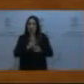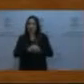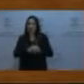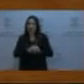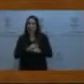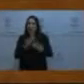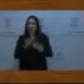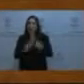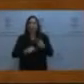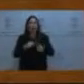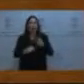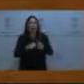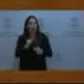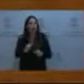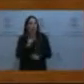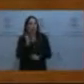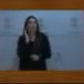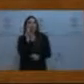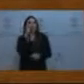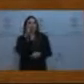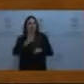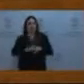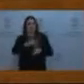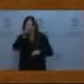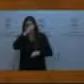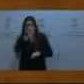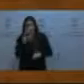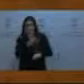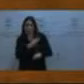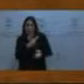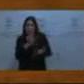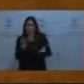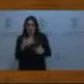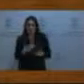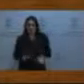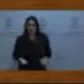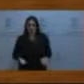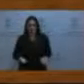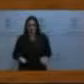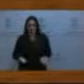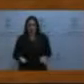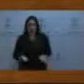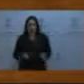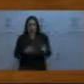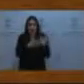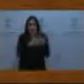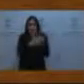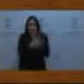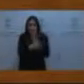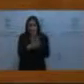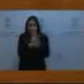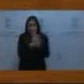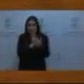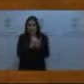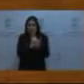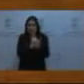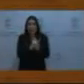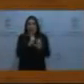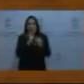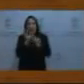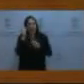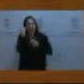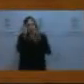tipo de consecuencias penales para los progenitores. Todo lo expuesto anteriormente nos lleva a reflexionar y plantearle